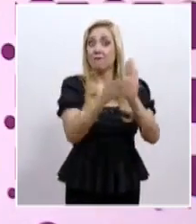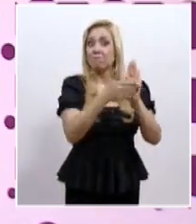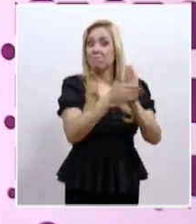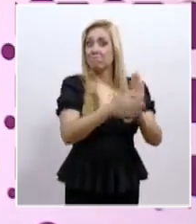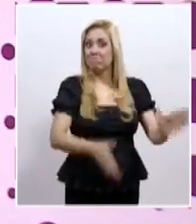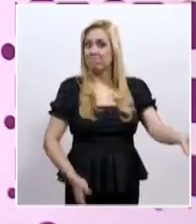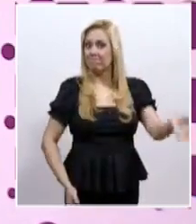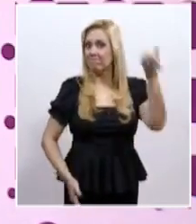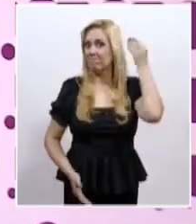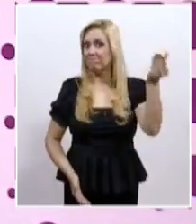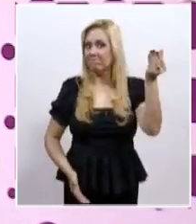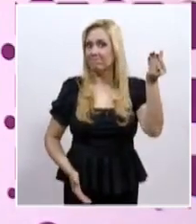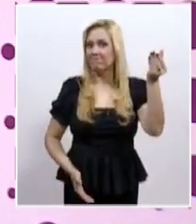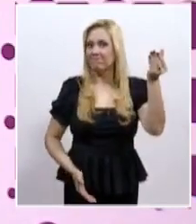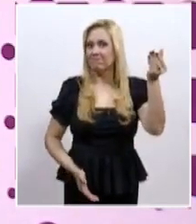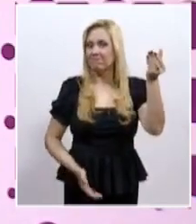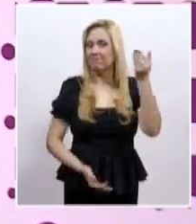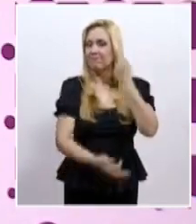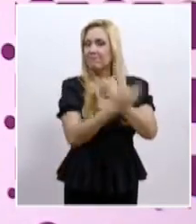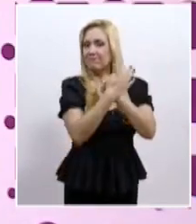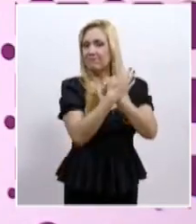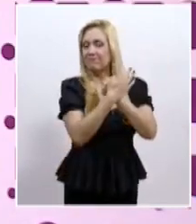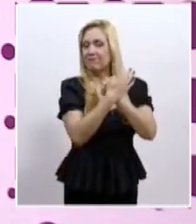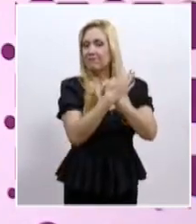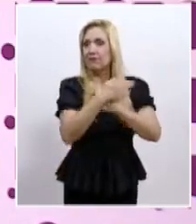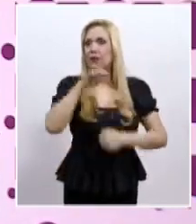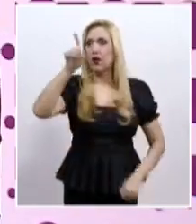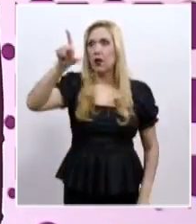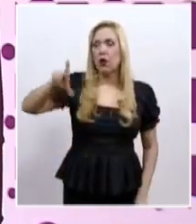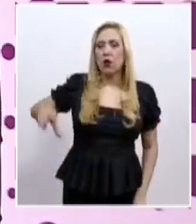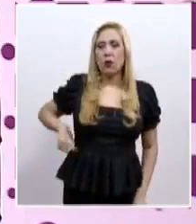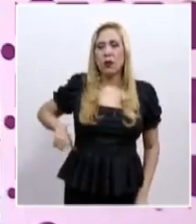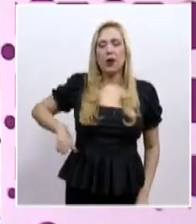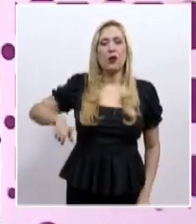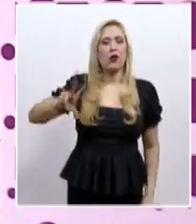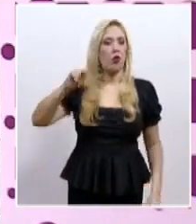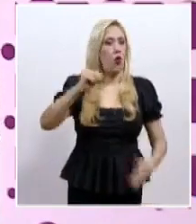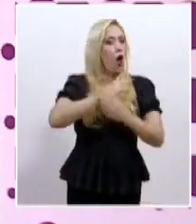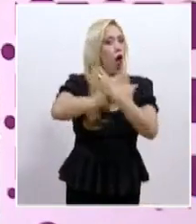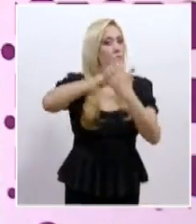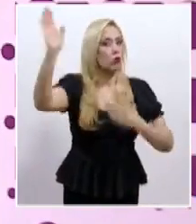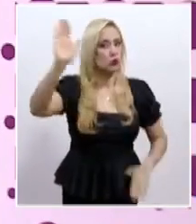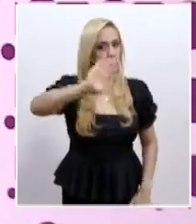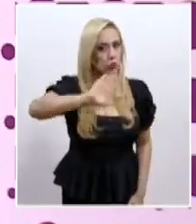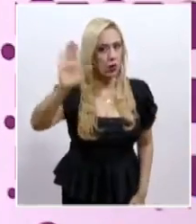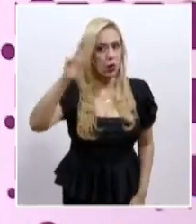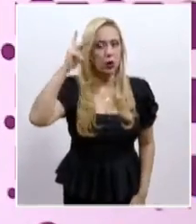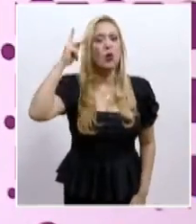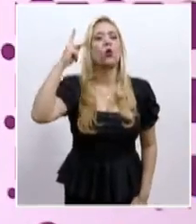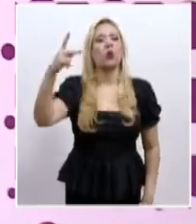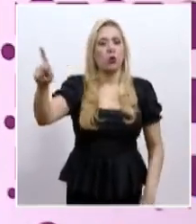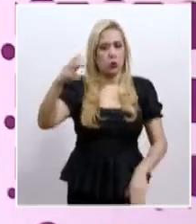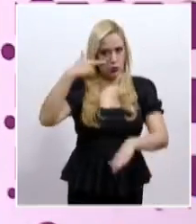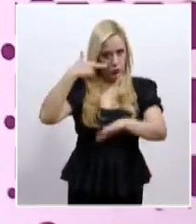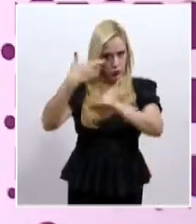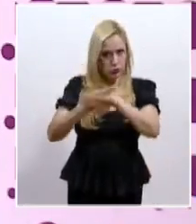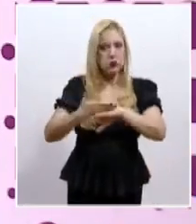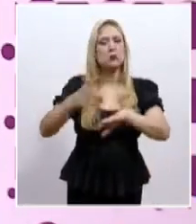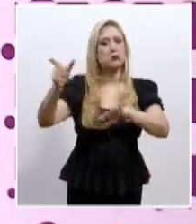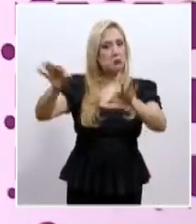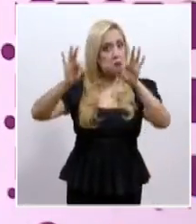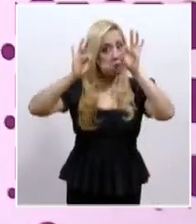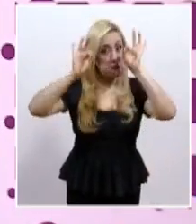el Estado asume su papel correcto, no asume un papel más allá que su papel correcto, pero dentro de su papel lo hace